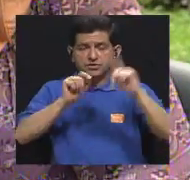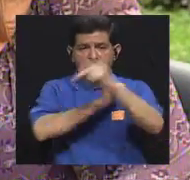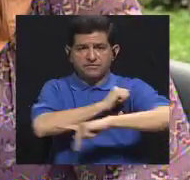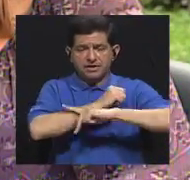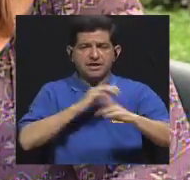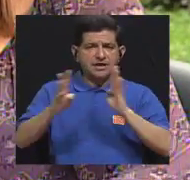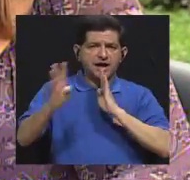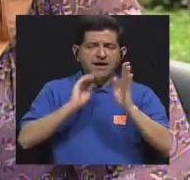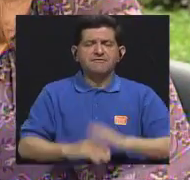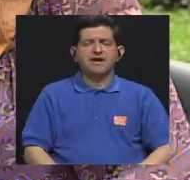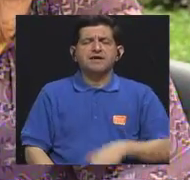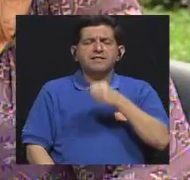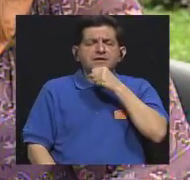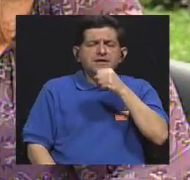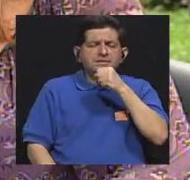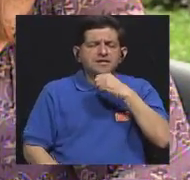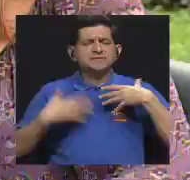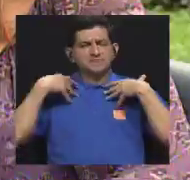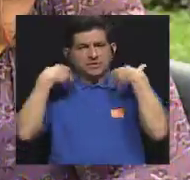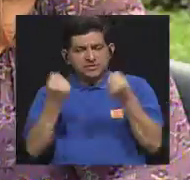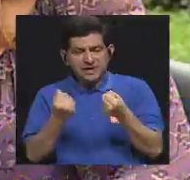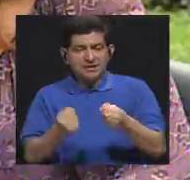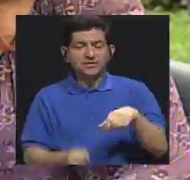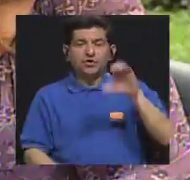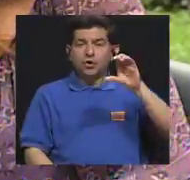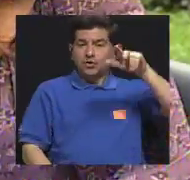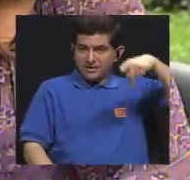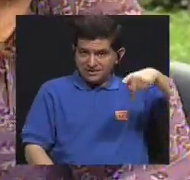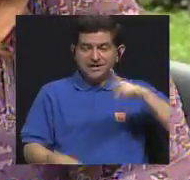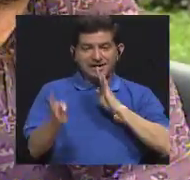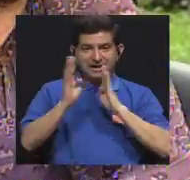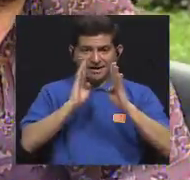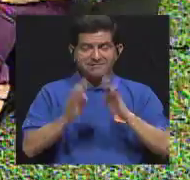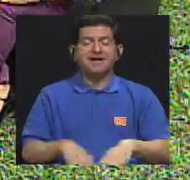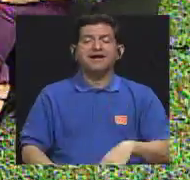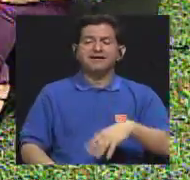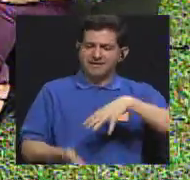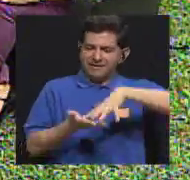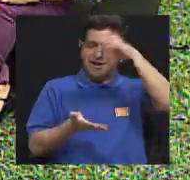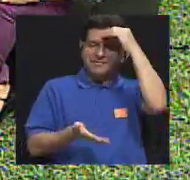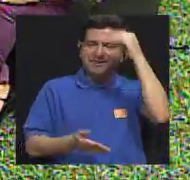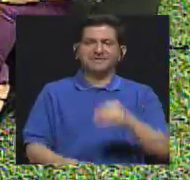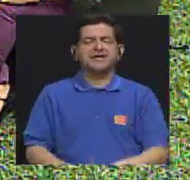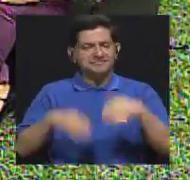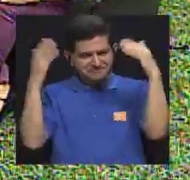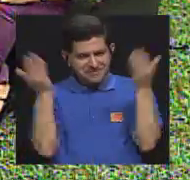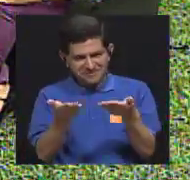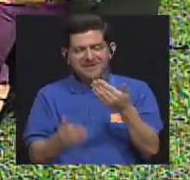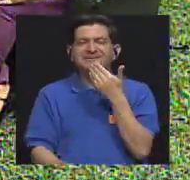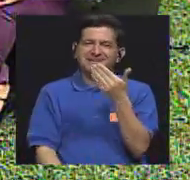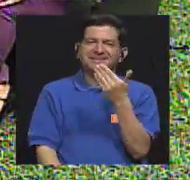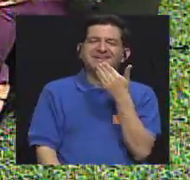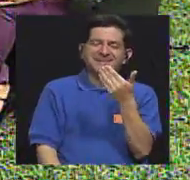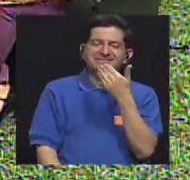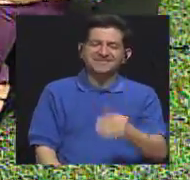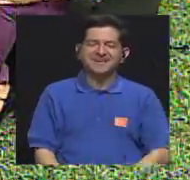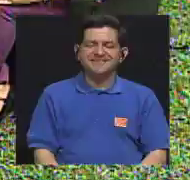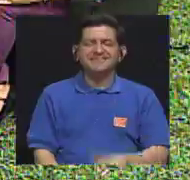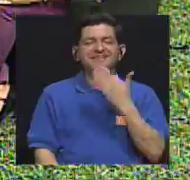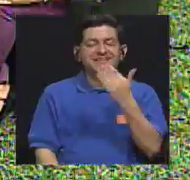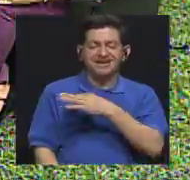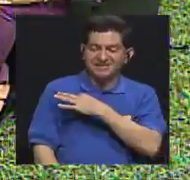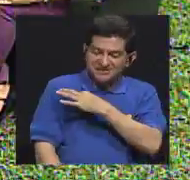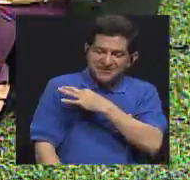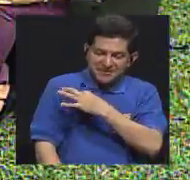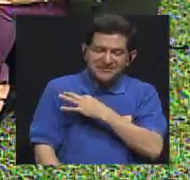el envejecimiento saludable. Y con ella, con Carolina, vamos a aprender más. Bienvenida, Carolina. Muchas gracias, buenos días. Muchísimas gracias. Gracias por tenerme